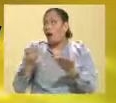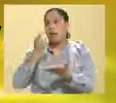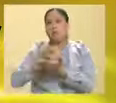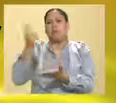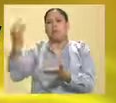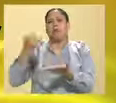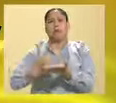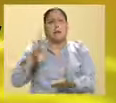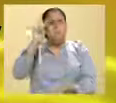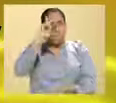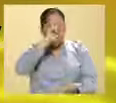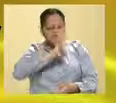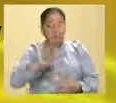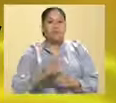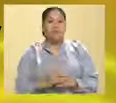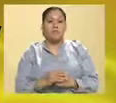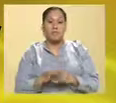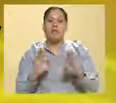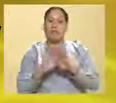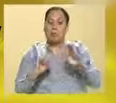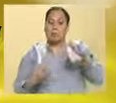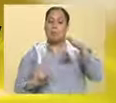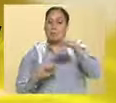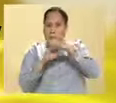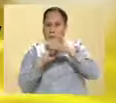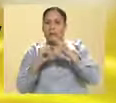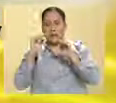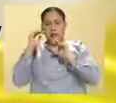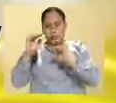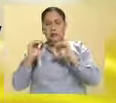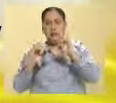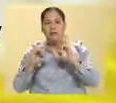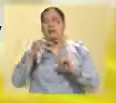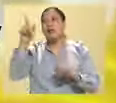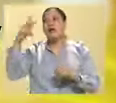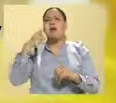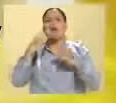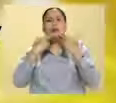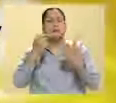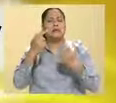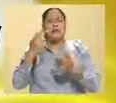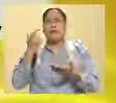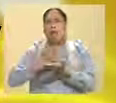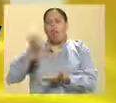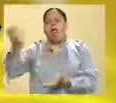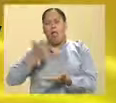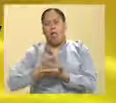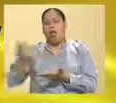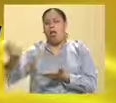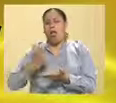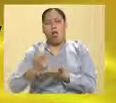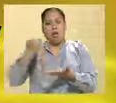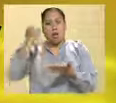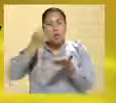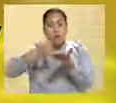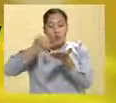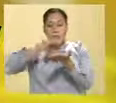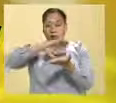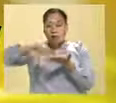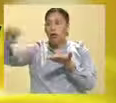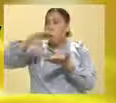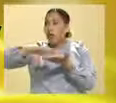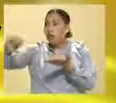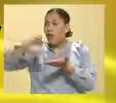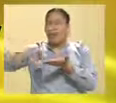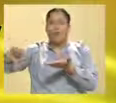Y bueno, sobre todo hay un tope también, ¿no? Pero en los que no puedes pagar, o sea, en los que dejas de pagar impuestos tan